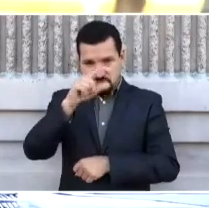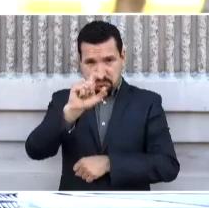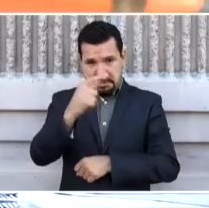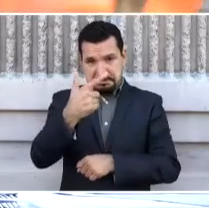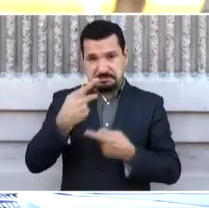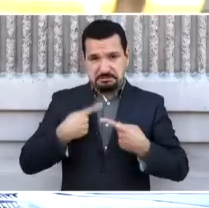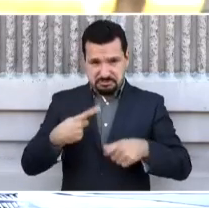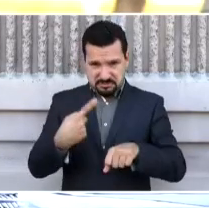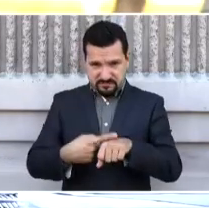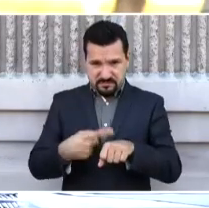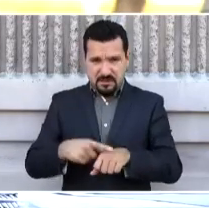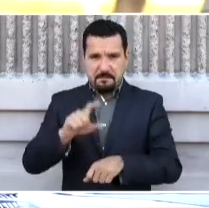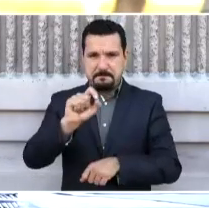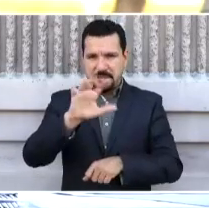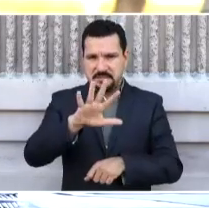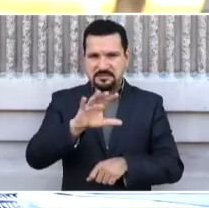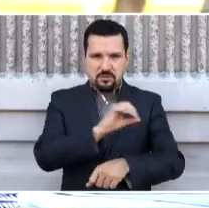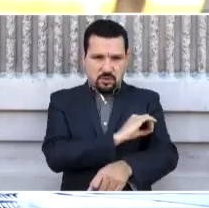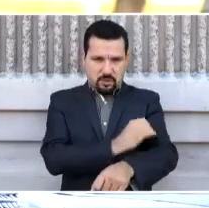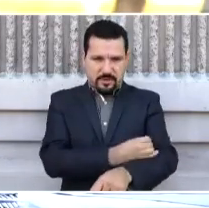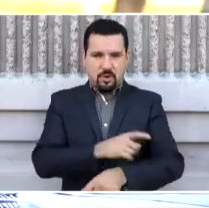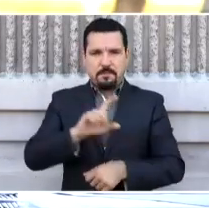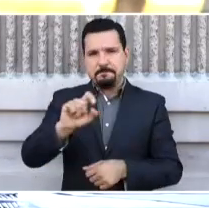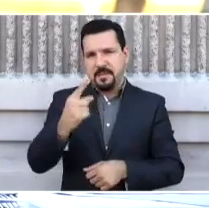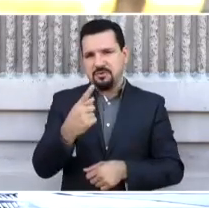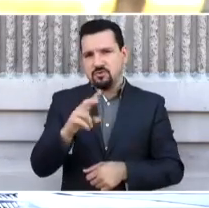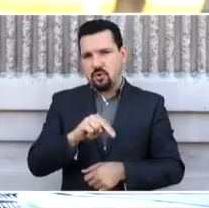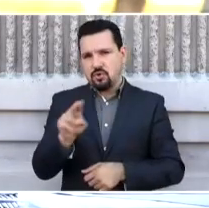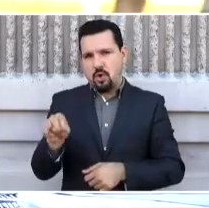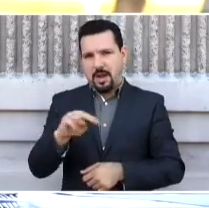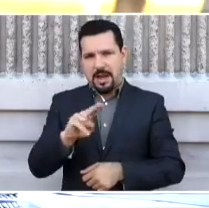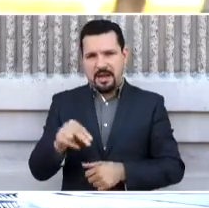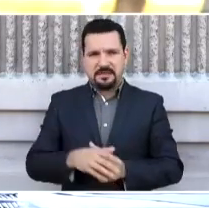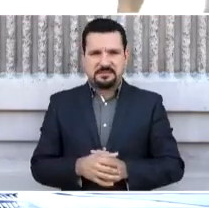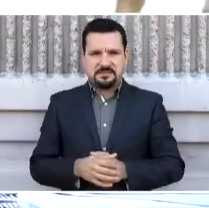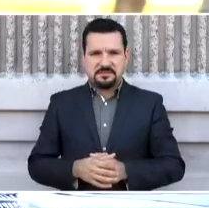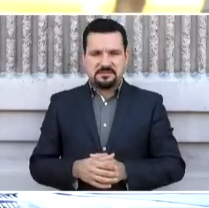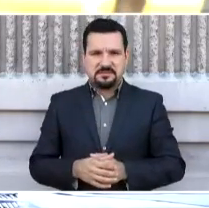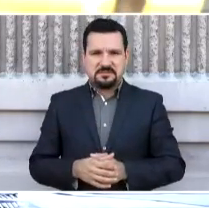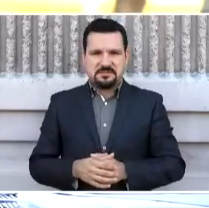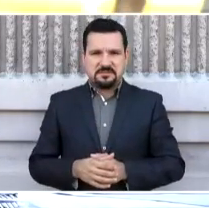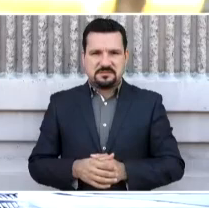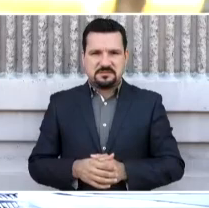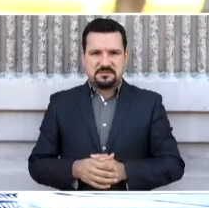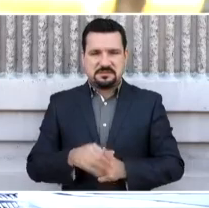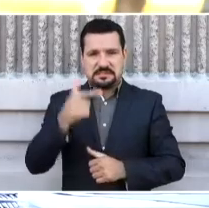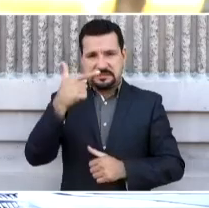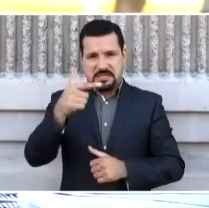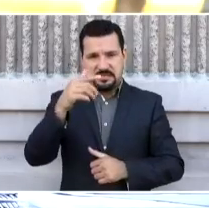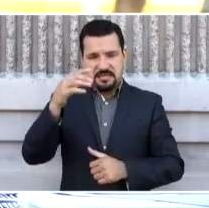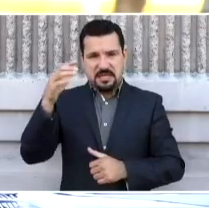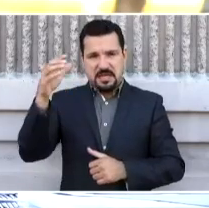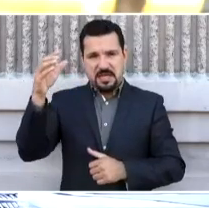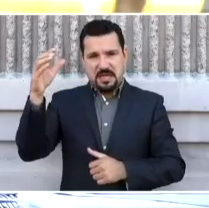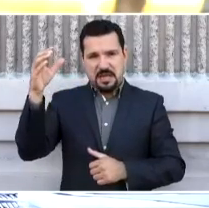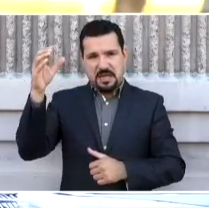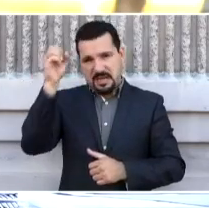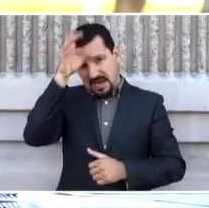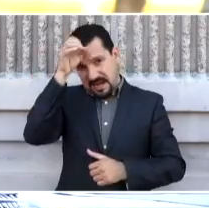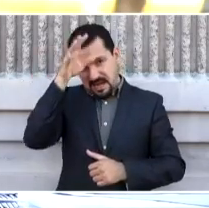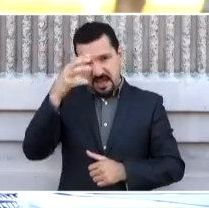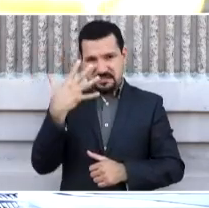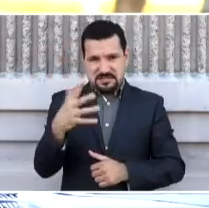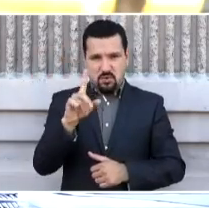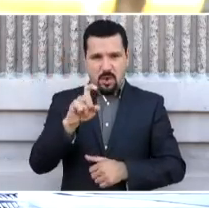27. Hay 25 en Cajeme. 21 en Nogales. Y luego 7 en Cananea. 5 en Agua